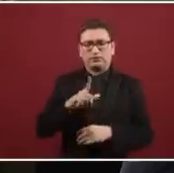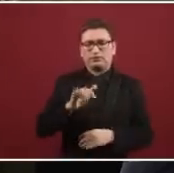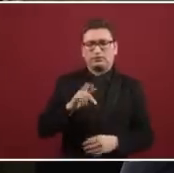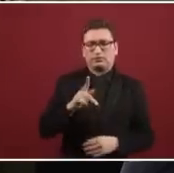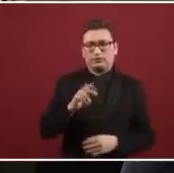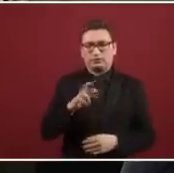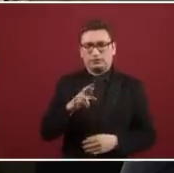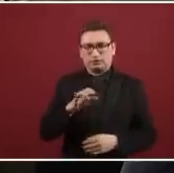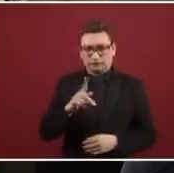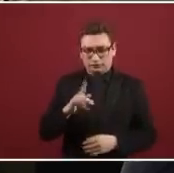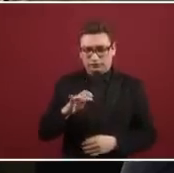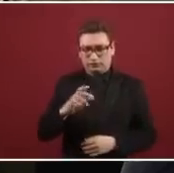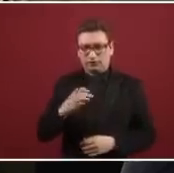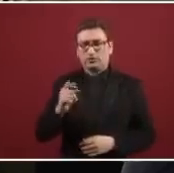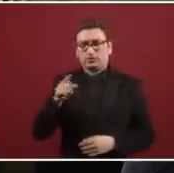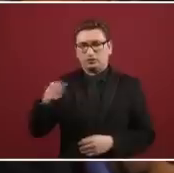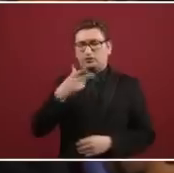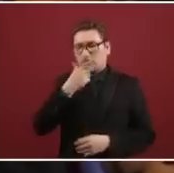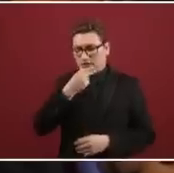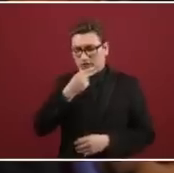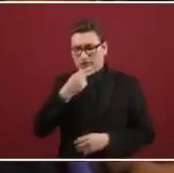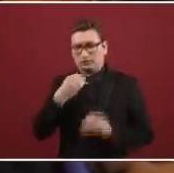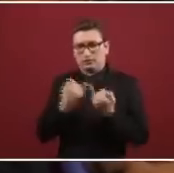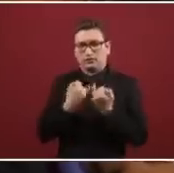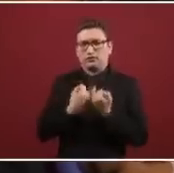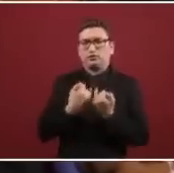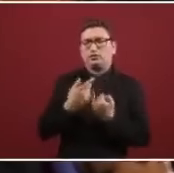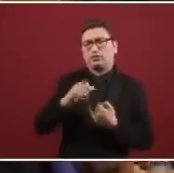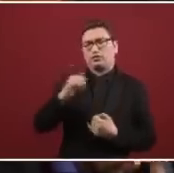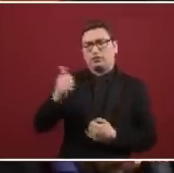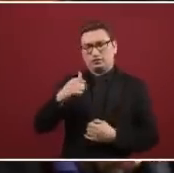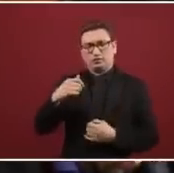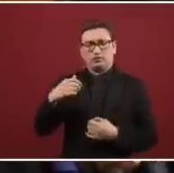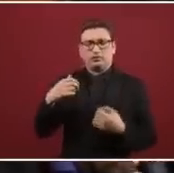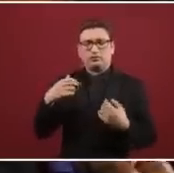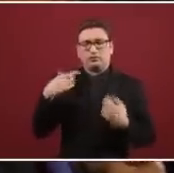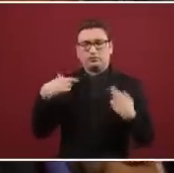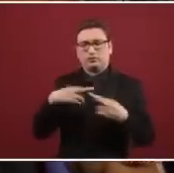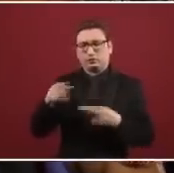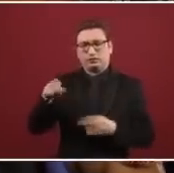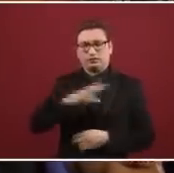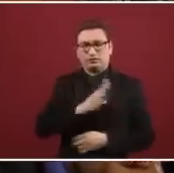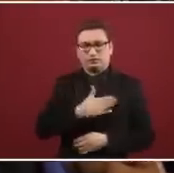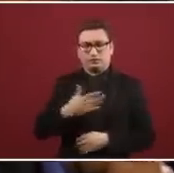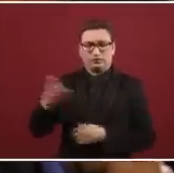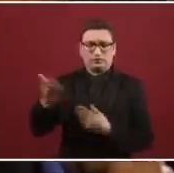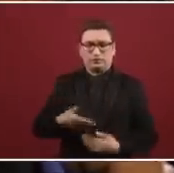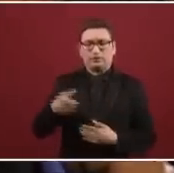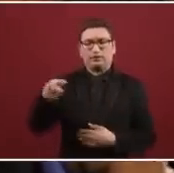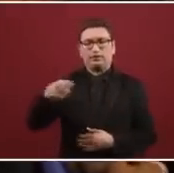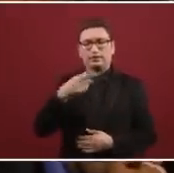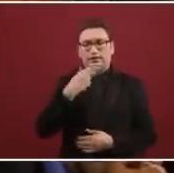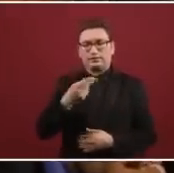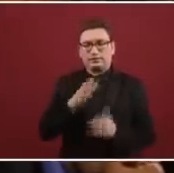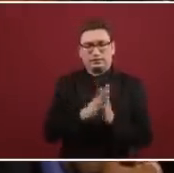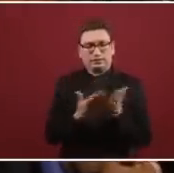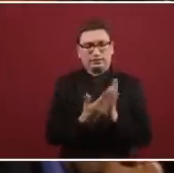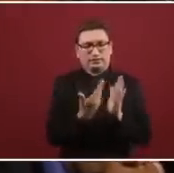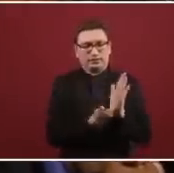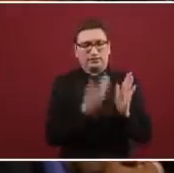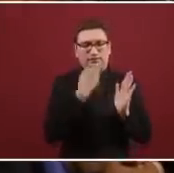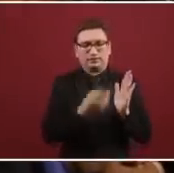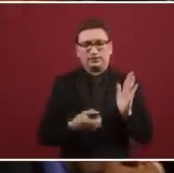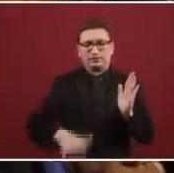afamado anatomopatólogo, discípulo de Isaac Costero, de la inmigración española, la gran dificultad de los